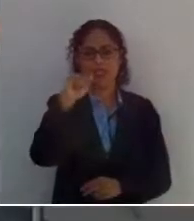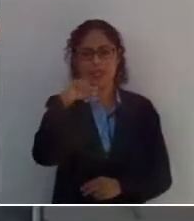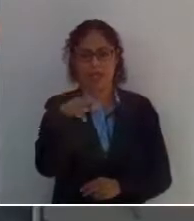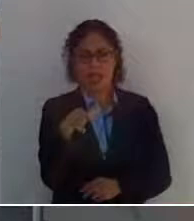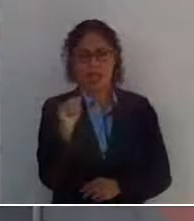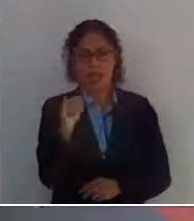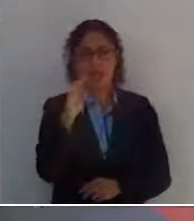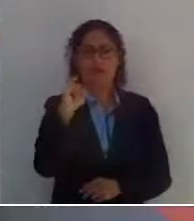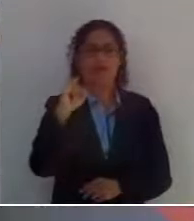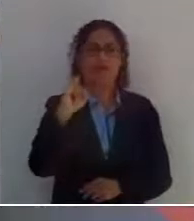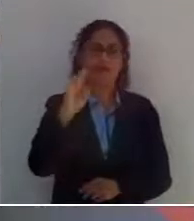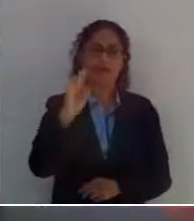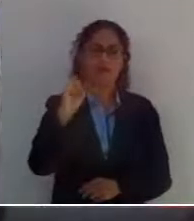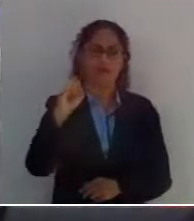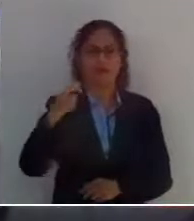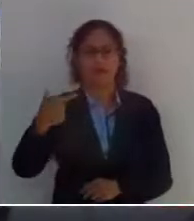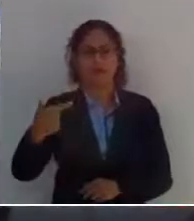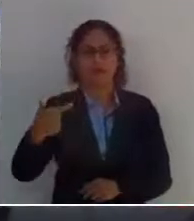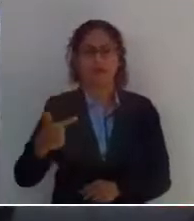fiscal general del Estado de Michoacán.